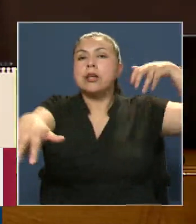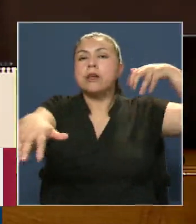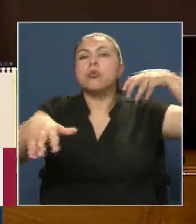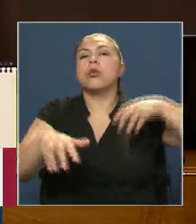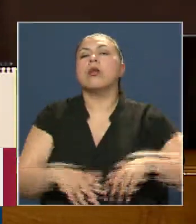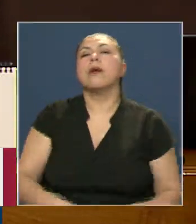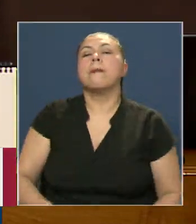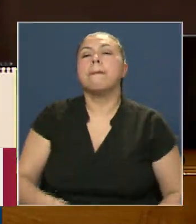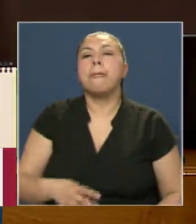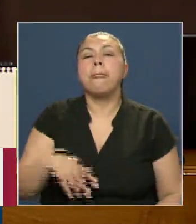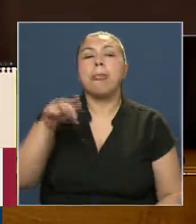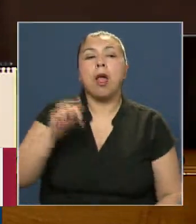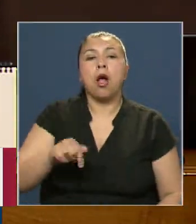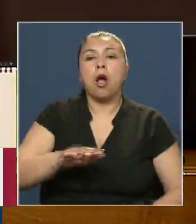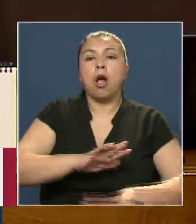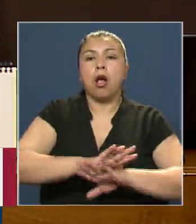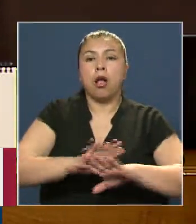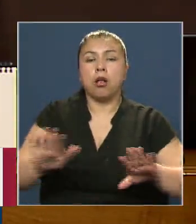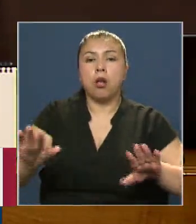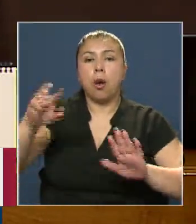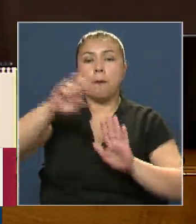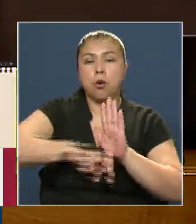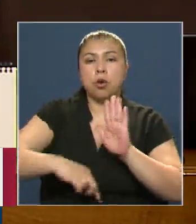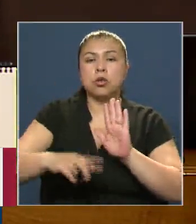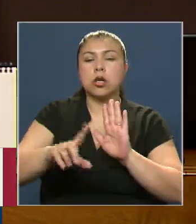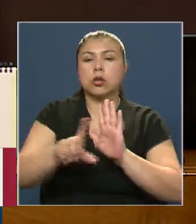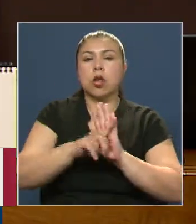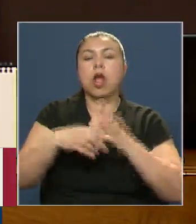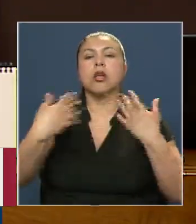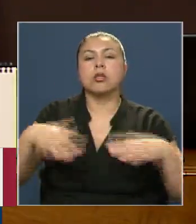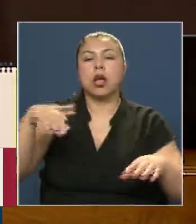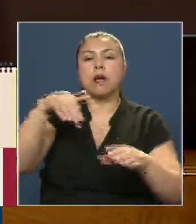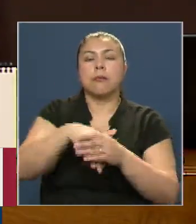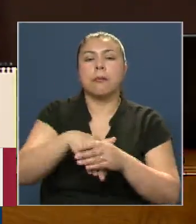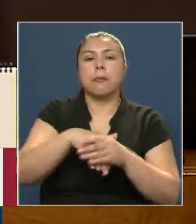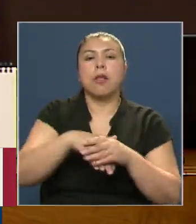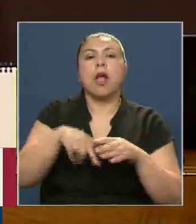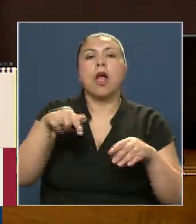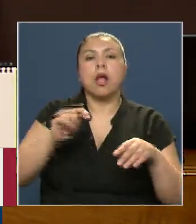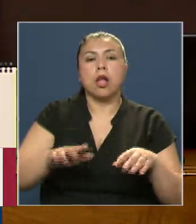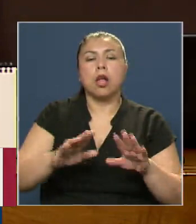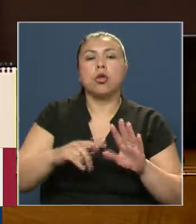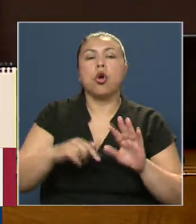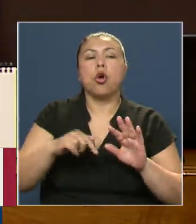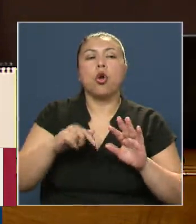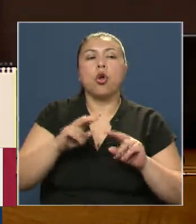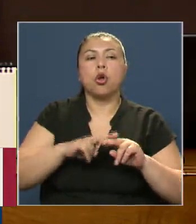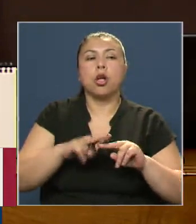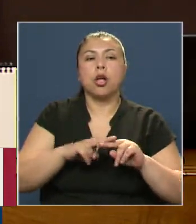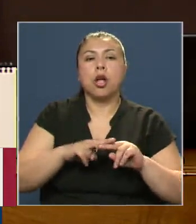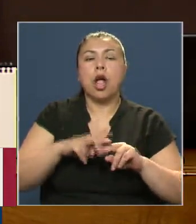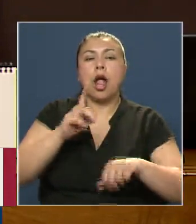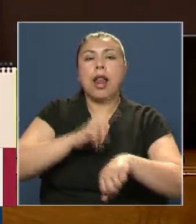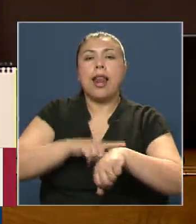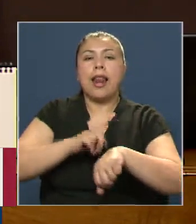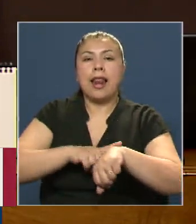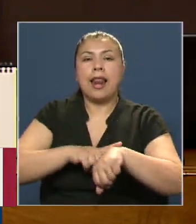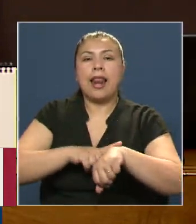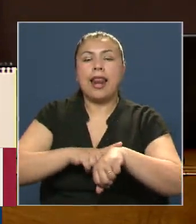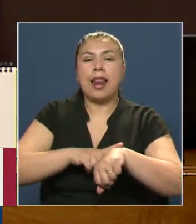la orden del día terminó, los proyectos de ley fueron votados y esto es lo que se denomina la hora